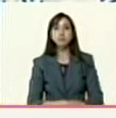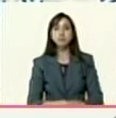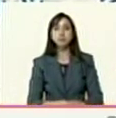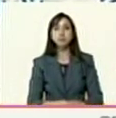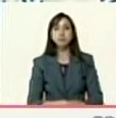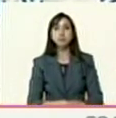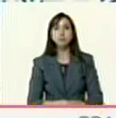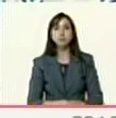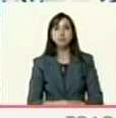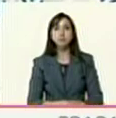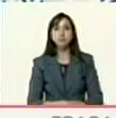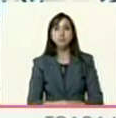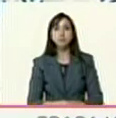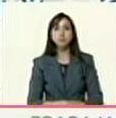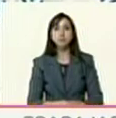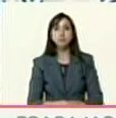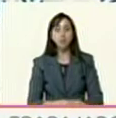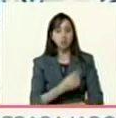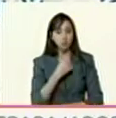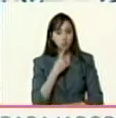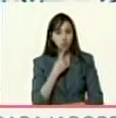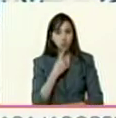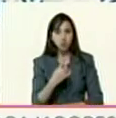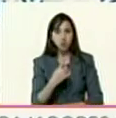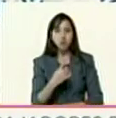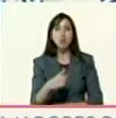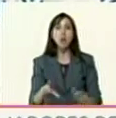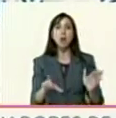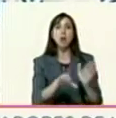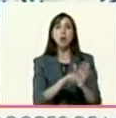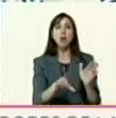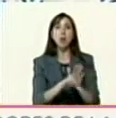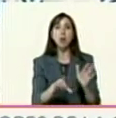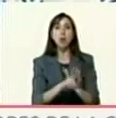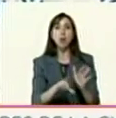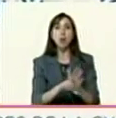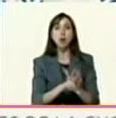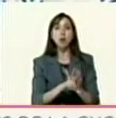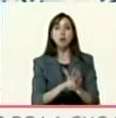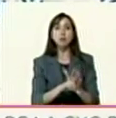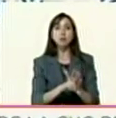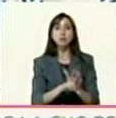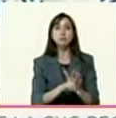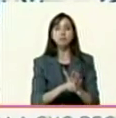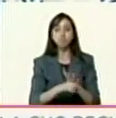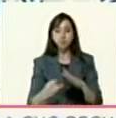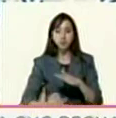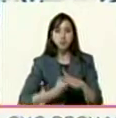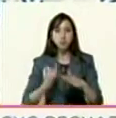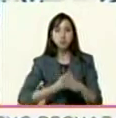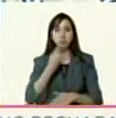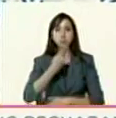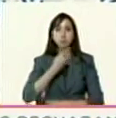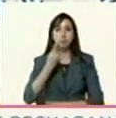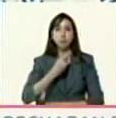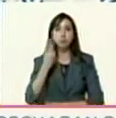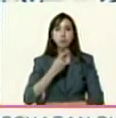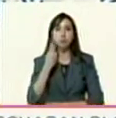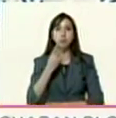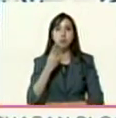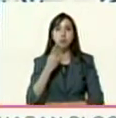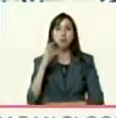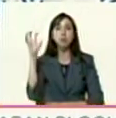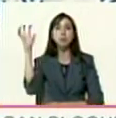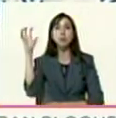respectivamente de conformidad con lo previsto en la Ley Orgánica de la Contraloría General de la República y del Sistema Nacional de Control Fiscal